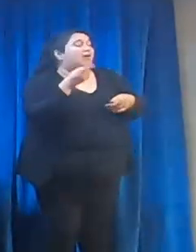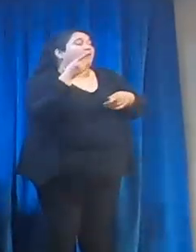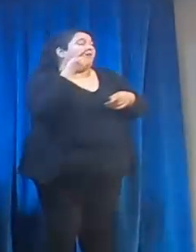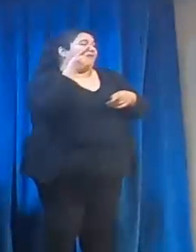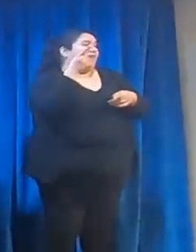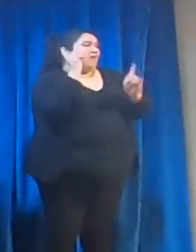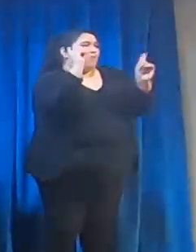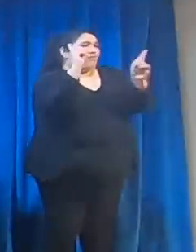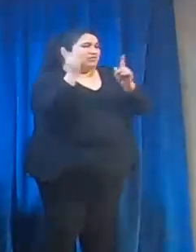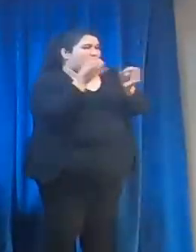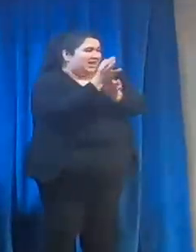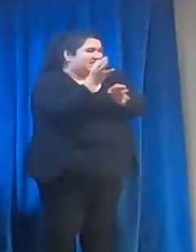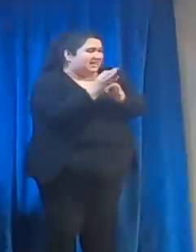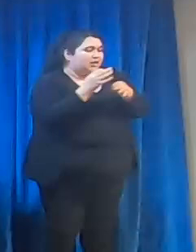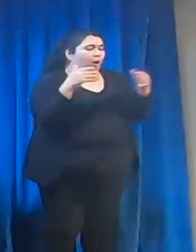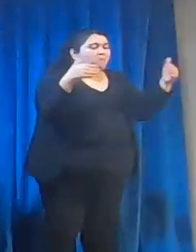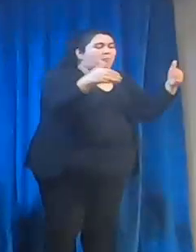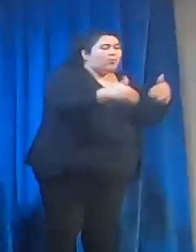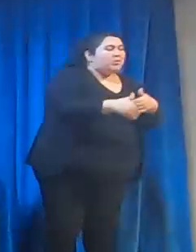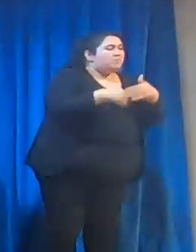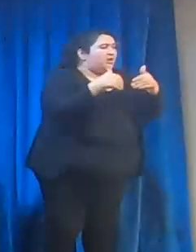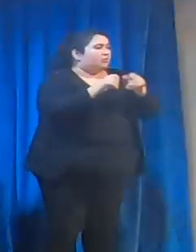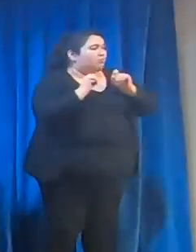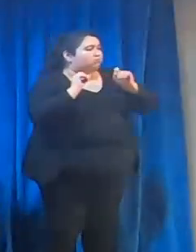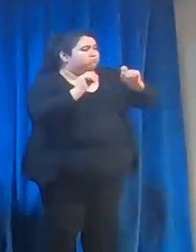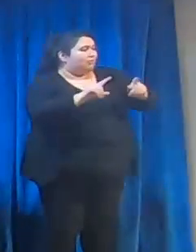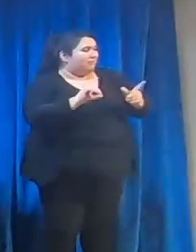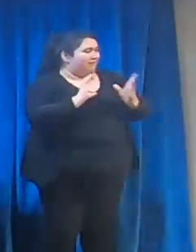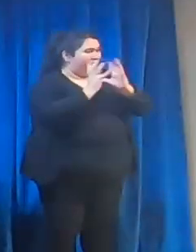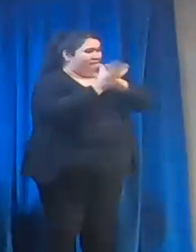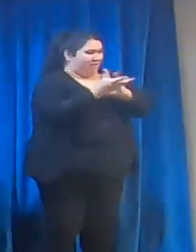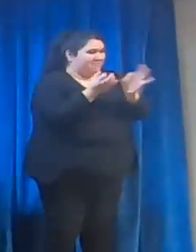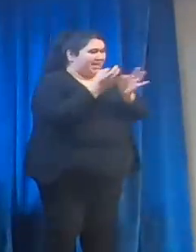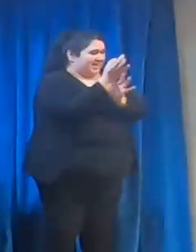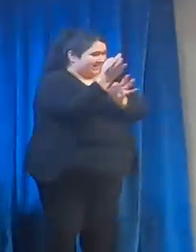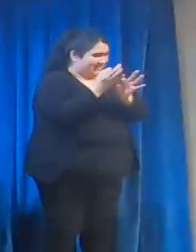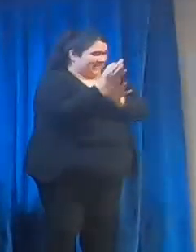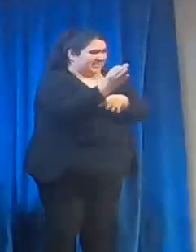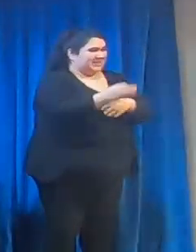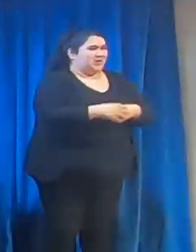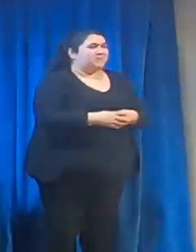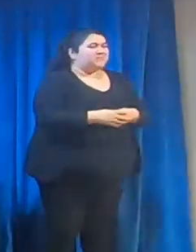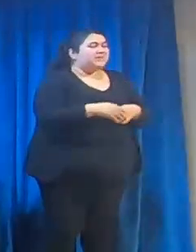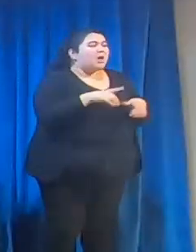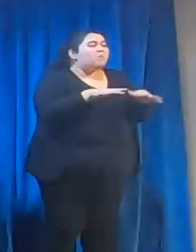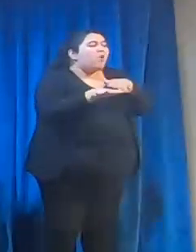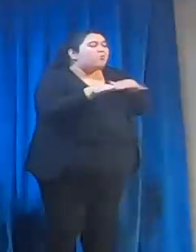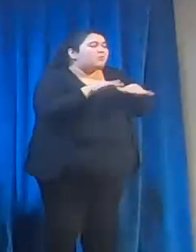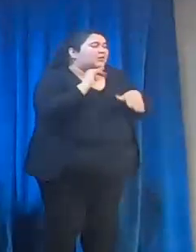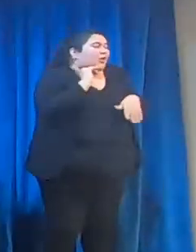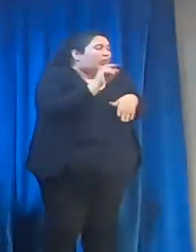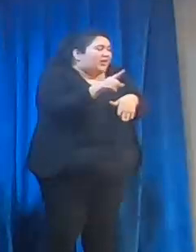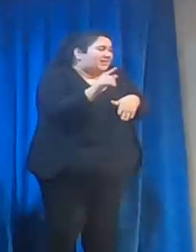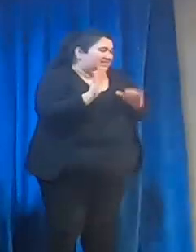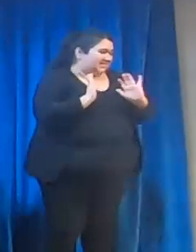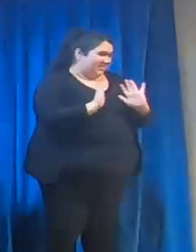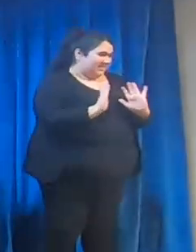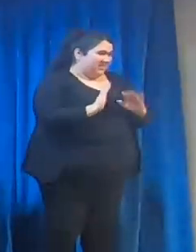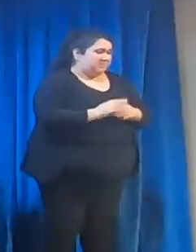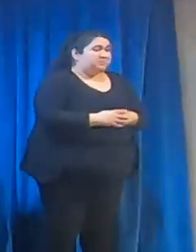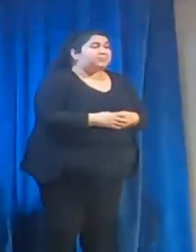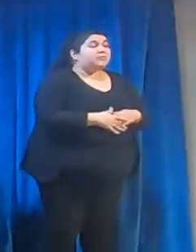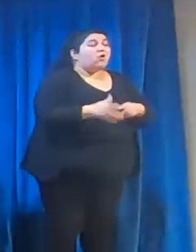algunas secuencias o movimientos típicos de ese movimiento, de esa danza.